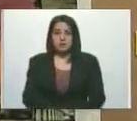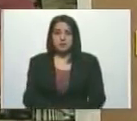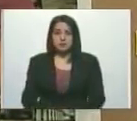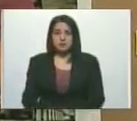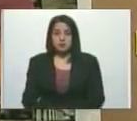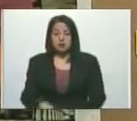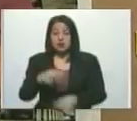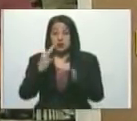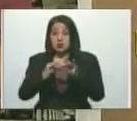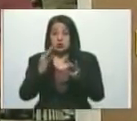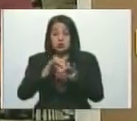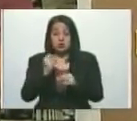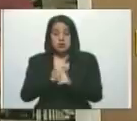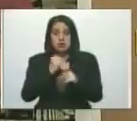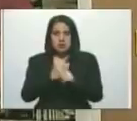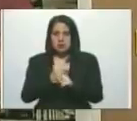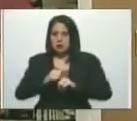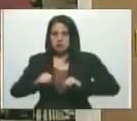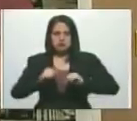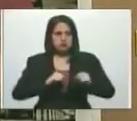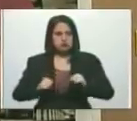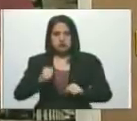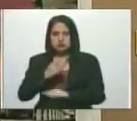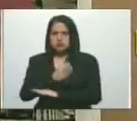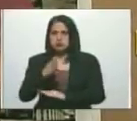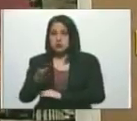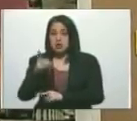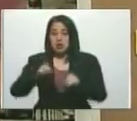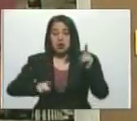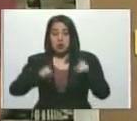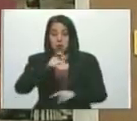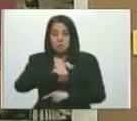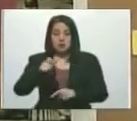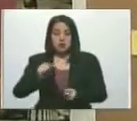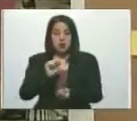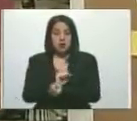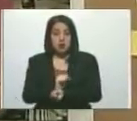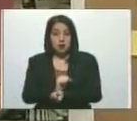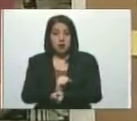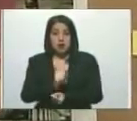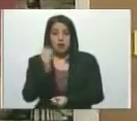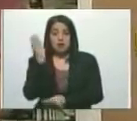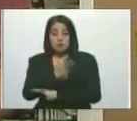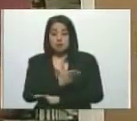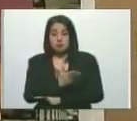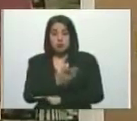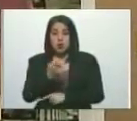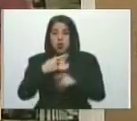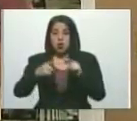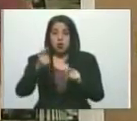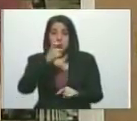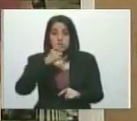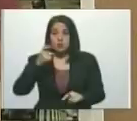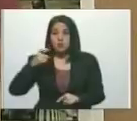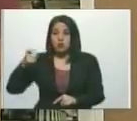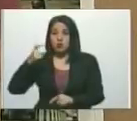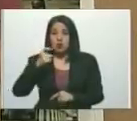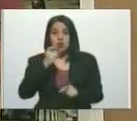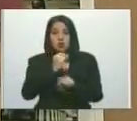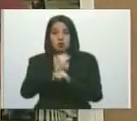Afortunadamente se actuó a tiempo, las autoridades intervinieron, hay algunos detenidos, algunos les dieron medidas, a otros los están buscando con